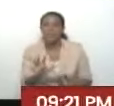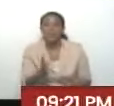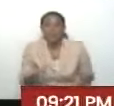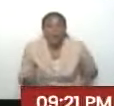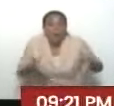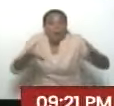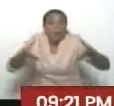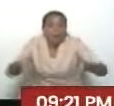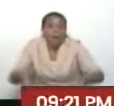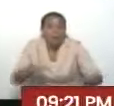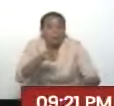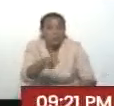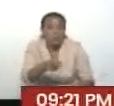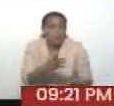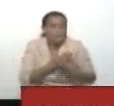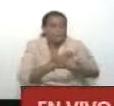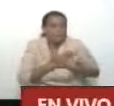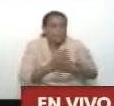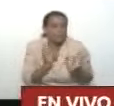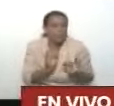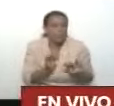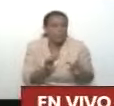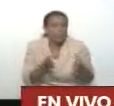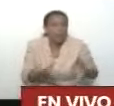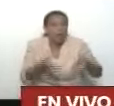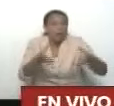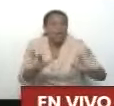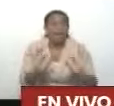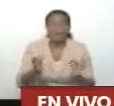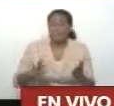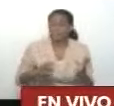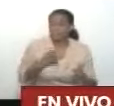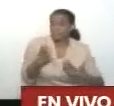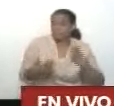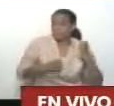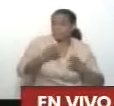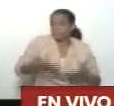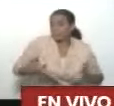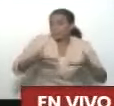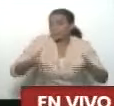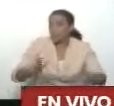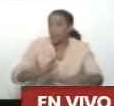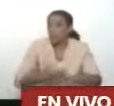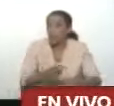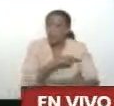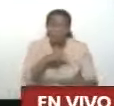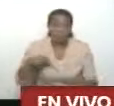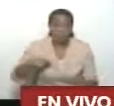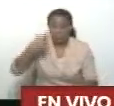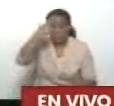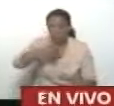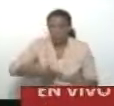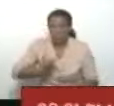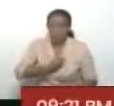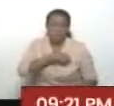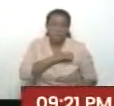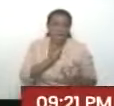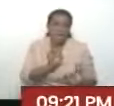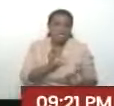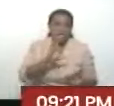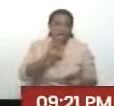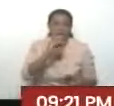regalo con muchísimo cariño y además un regalo muy emotivo, porque nosotros somos...